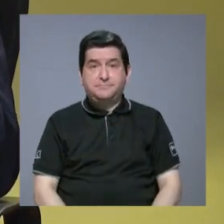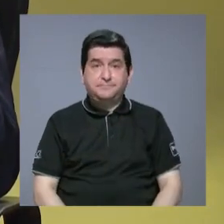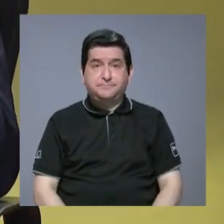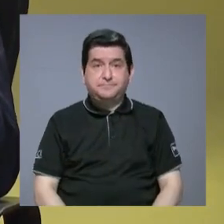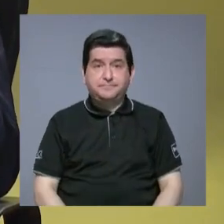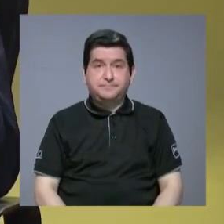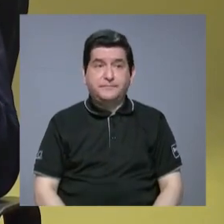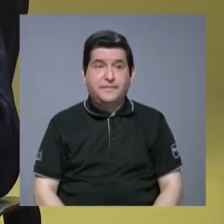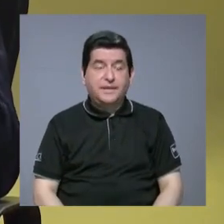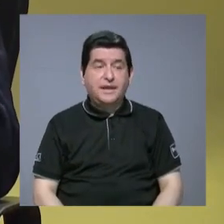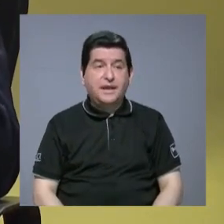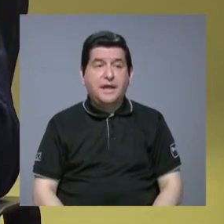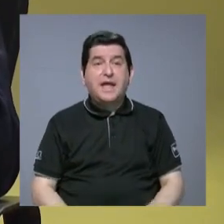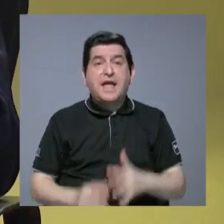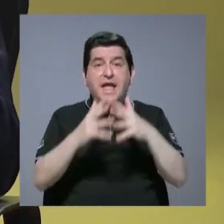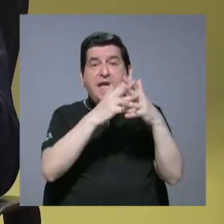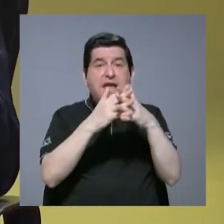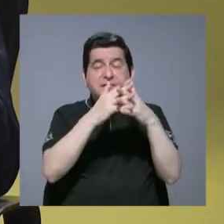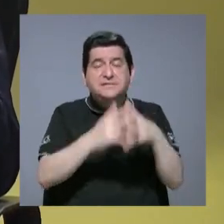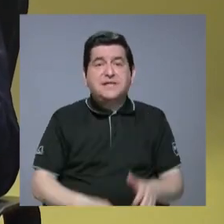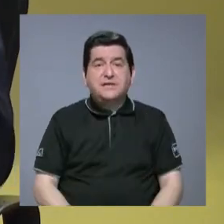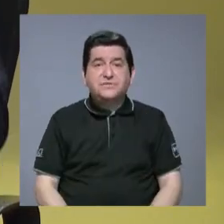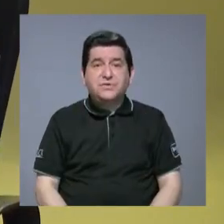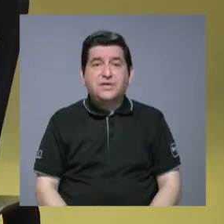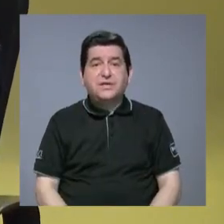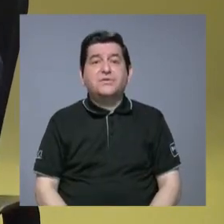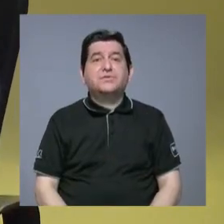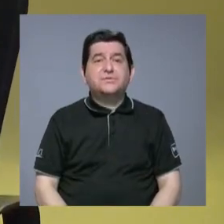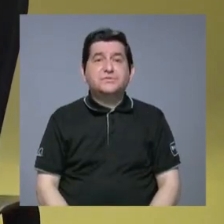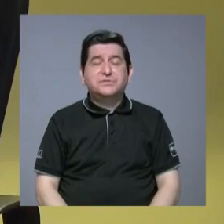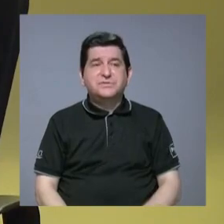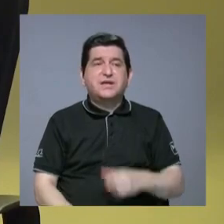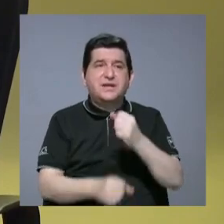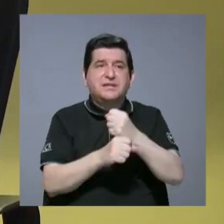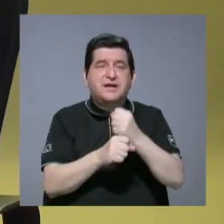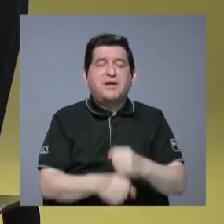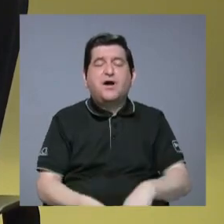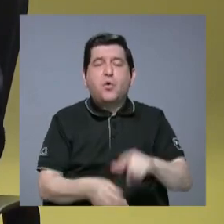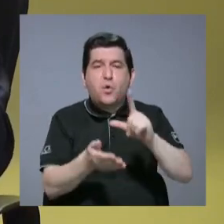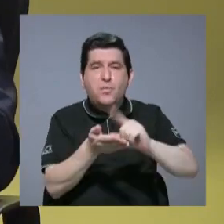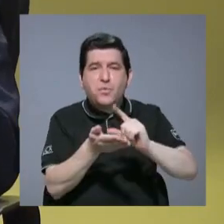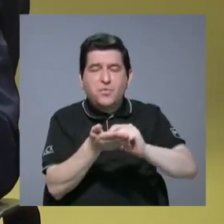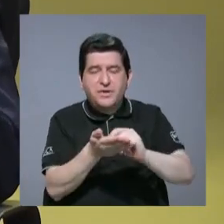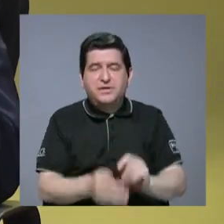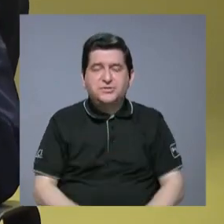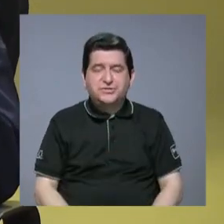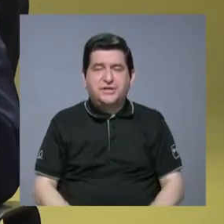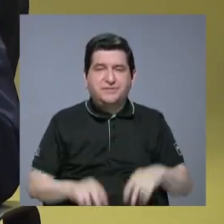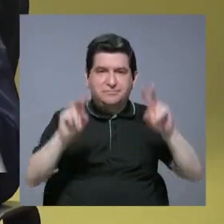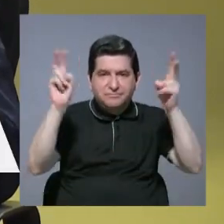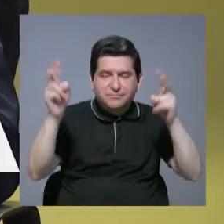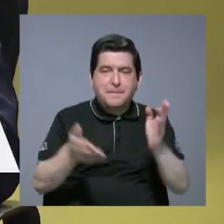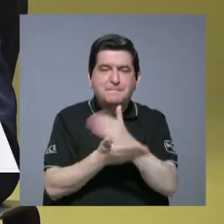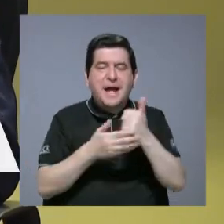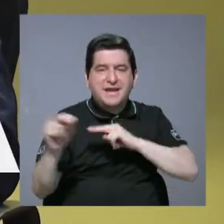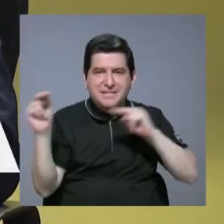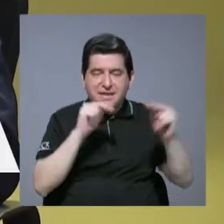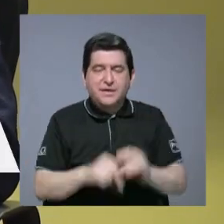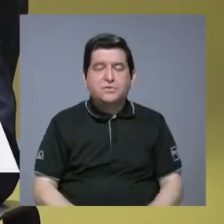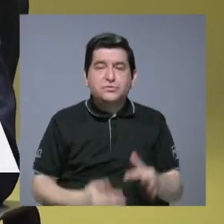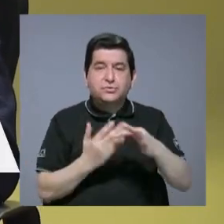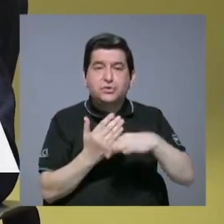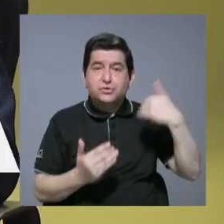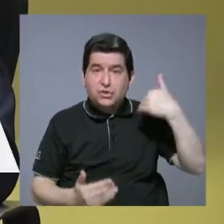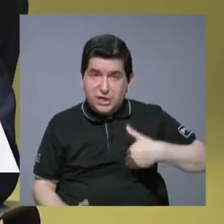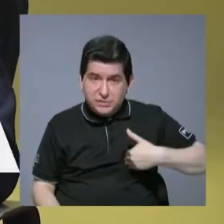al puesto que lo que en Estados Unidos llaman el publisher, que es como el que dirige la parte de negocios de ese periódico, porque su esposo,